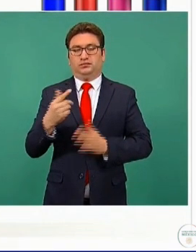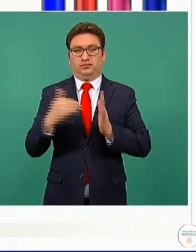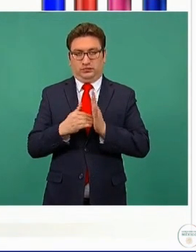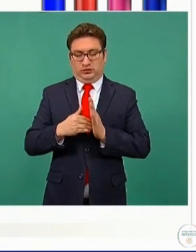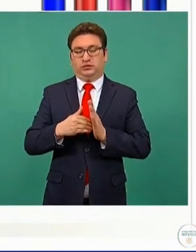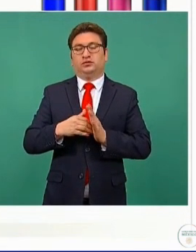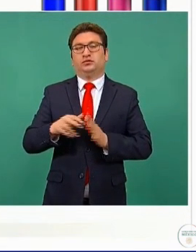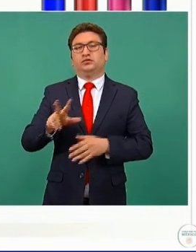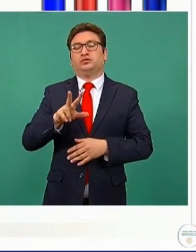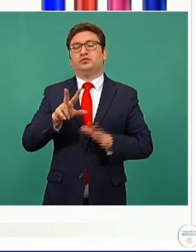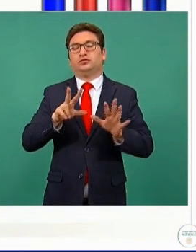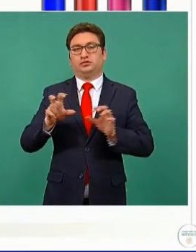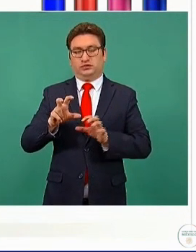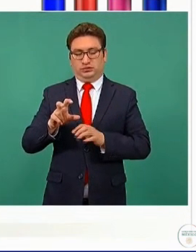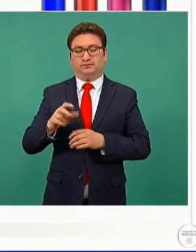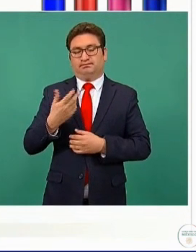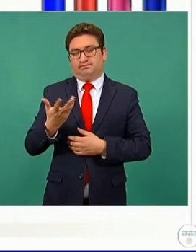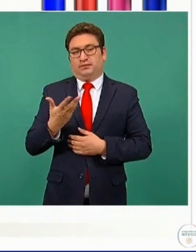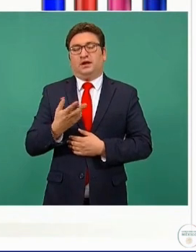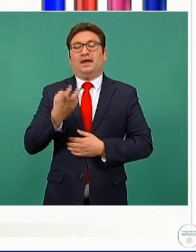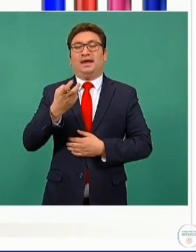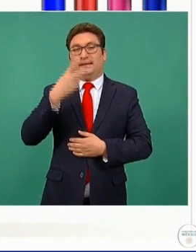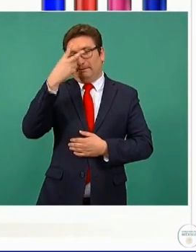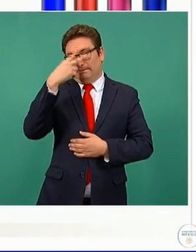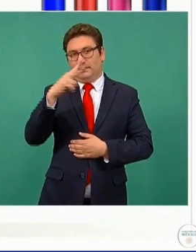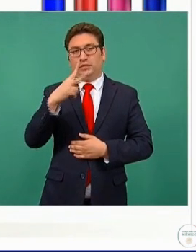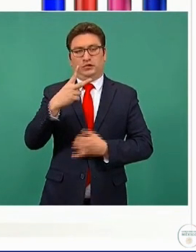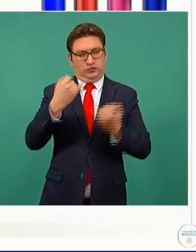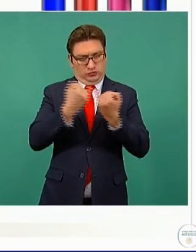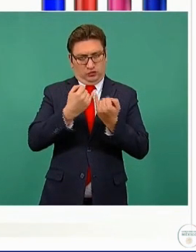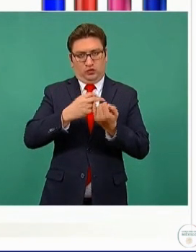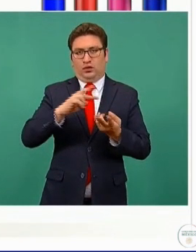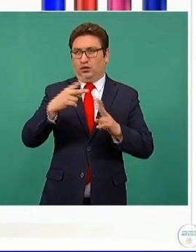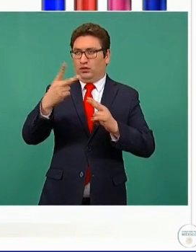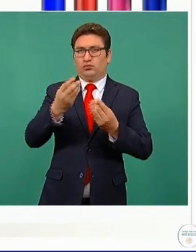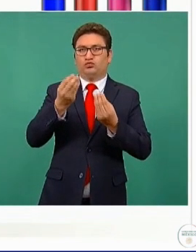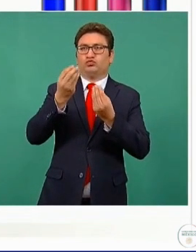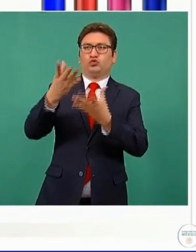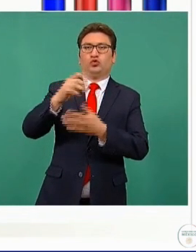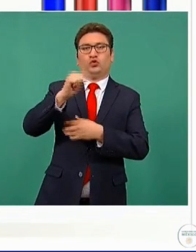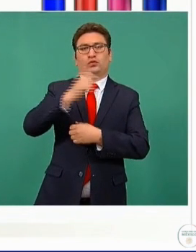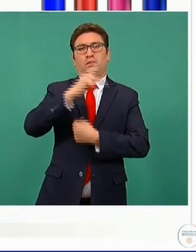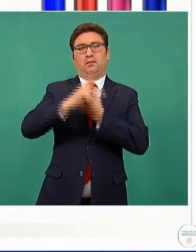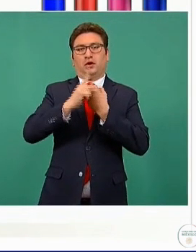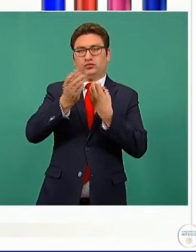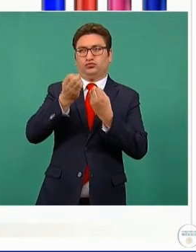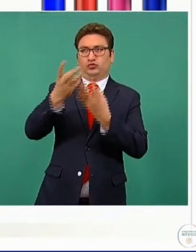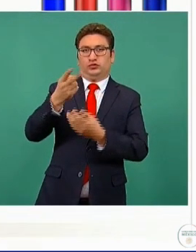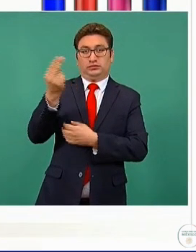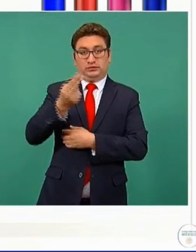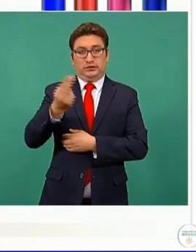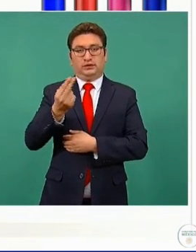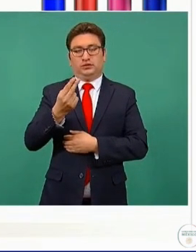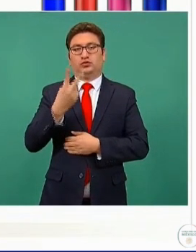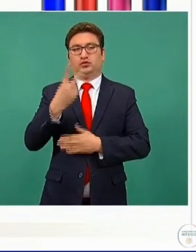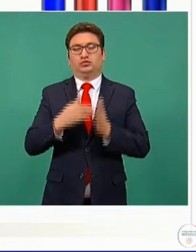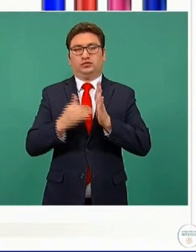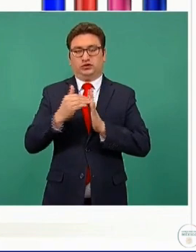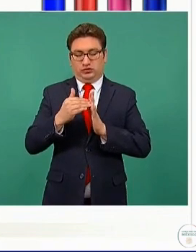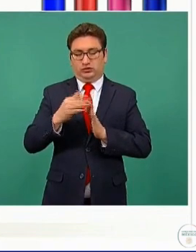10,421,800 dosis. En turno, México también ha sido solidario y donamos a otros países en necesidad